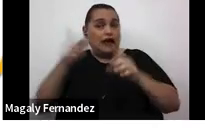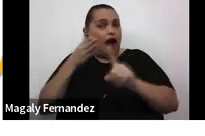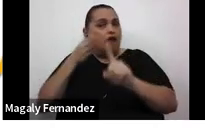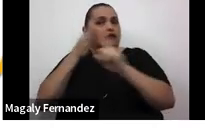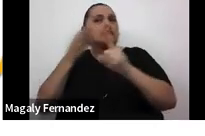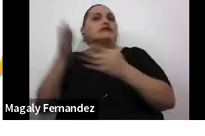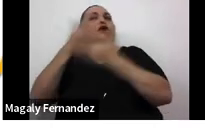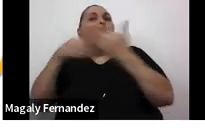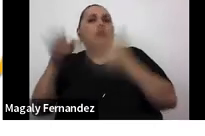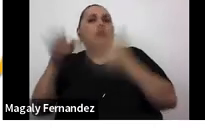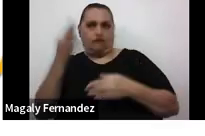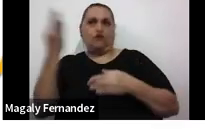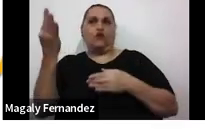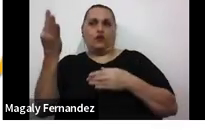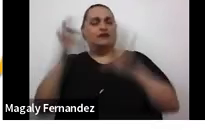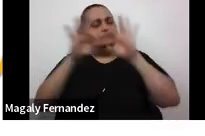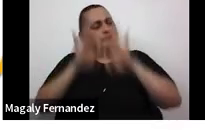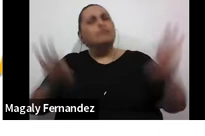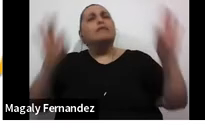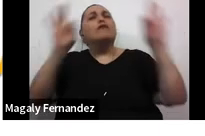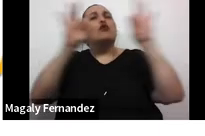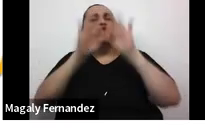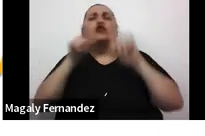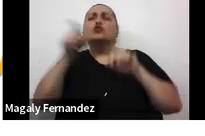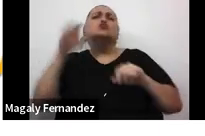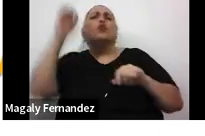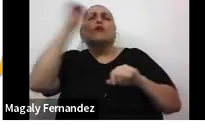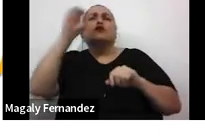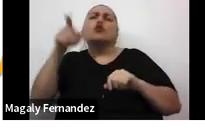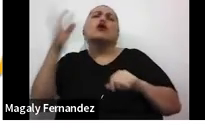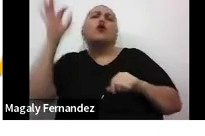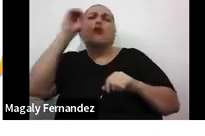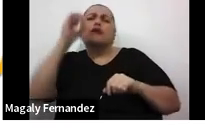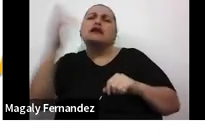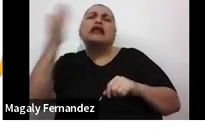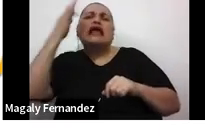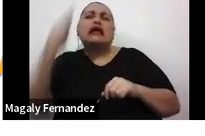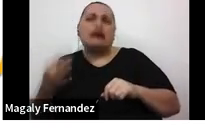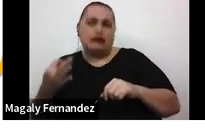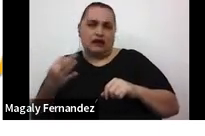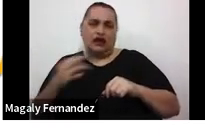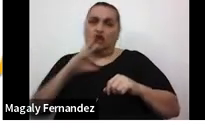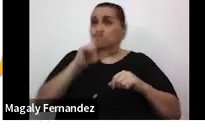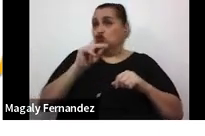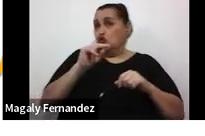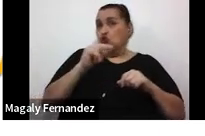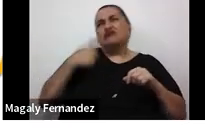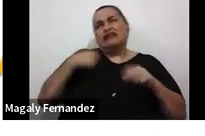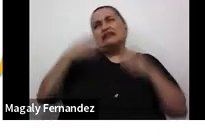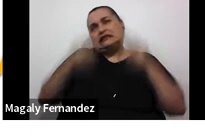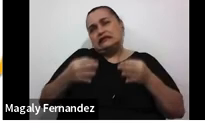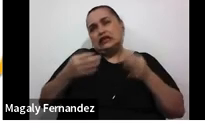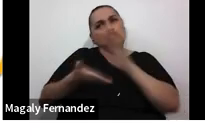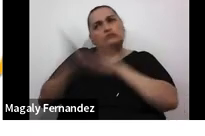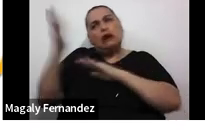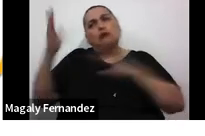alguna manera no es importante qué opinas eh No nada más bueno mirar decidimos que Vamos de vacaciones